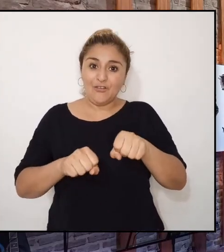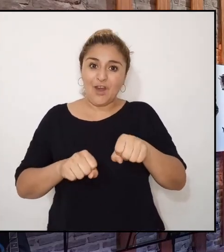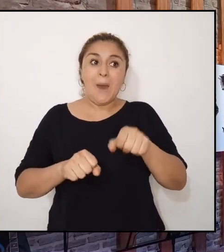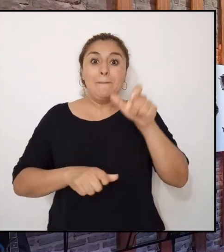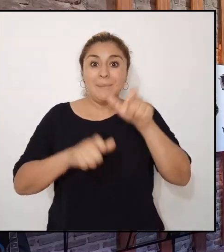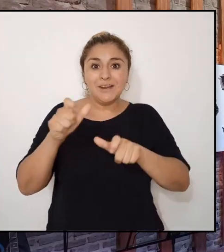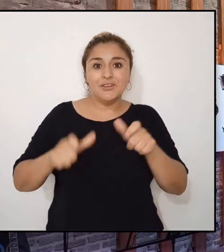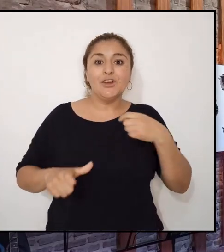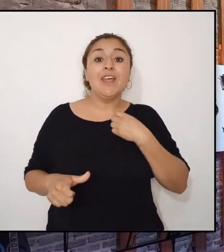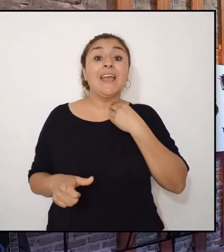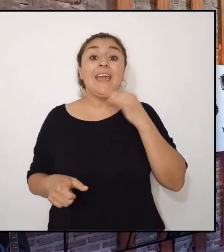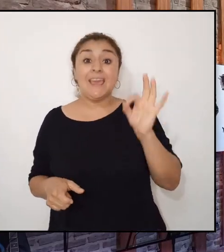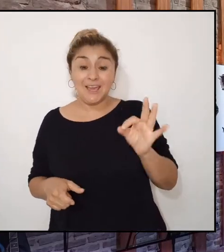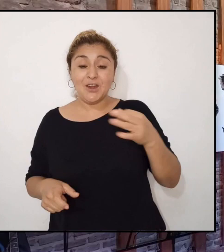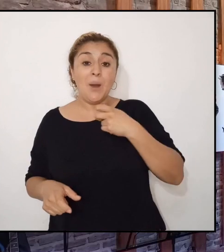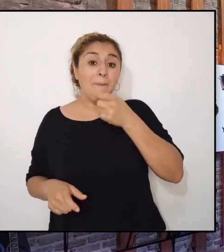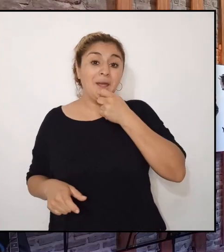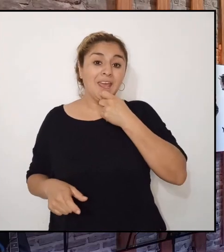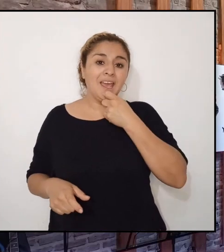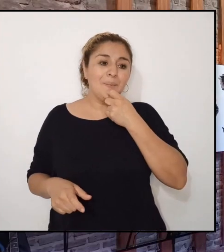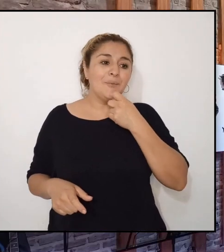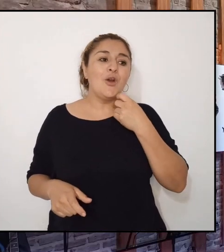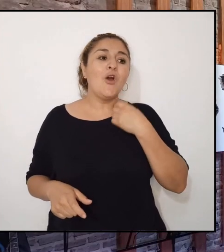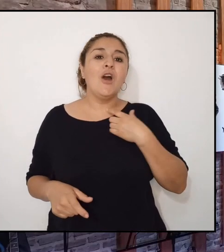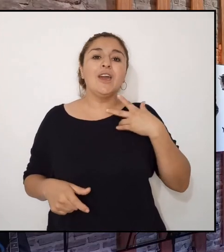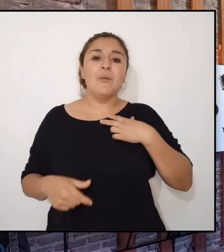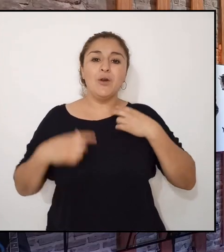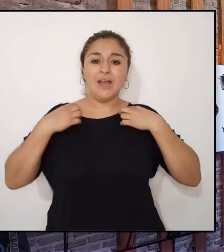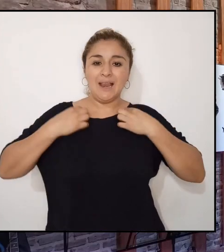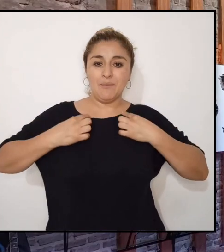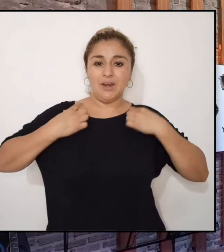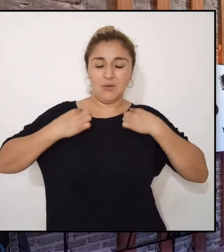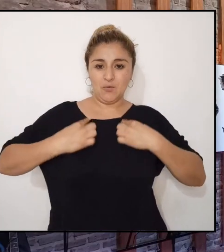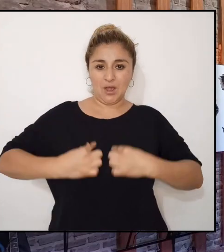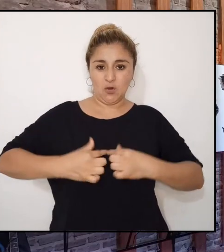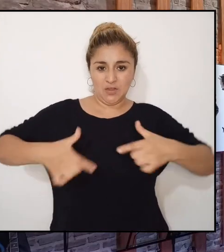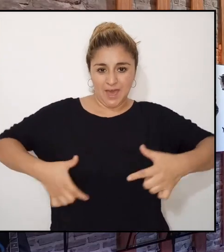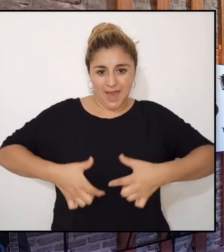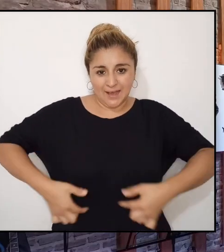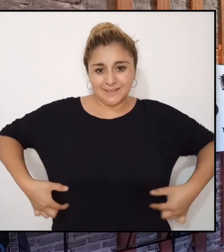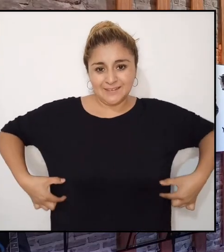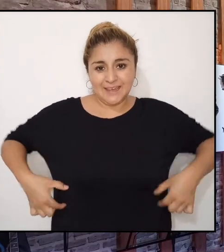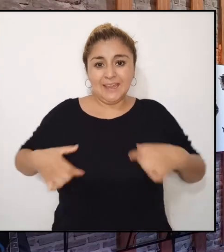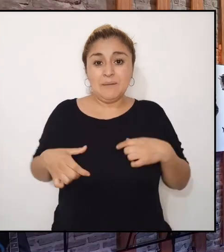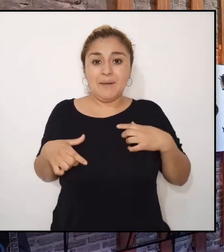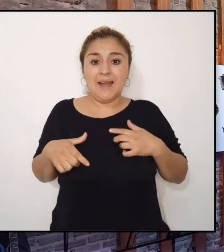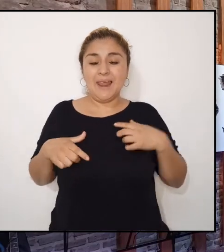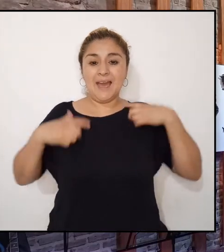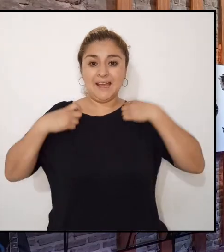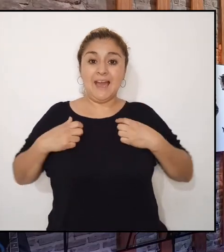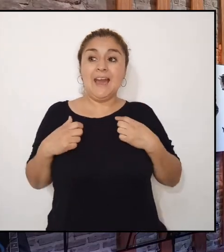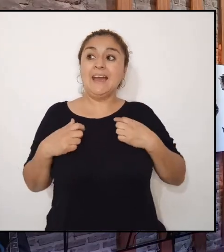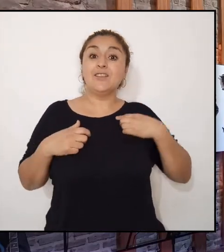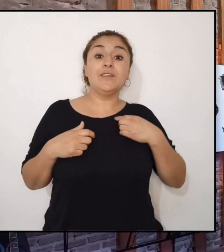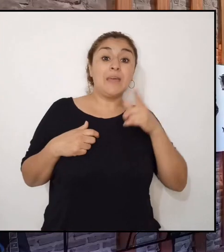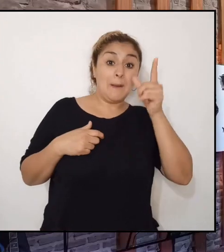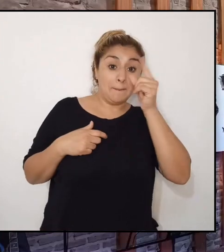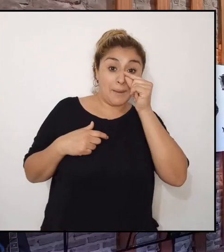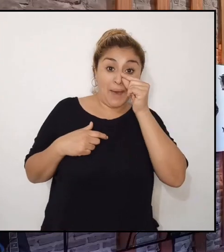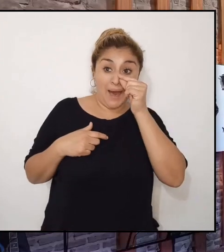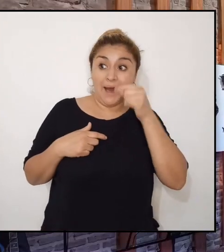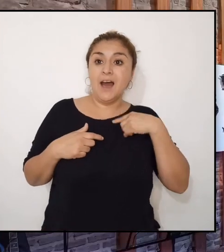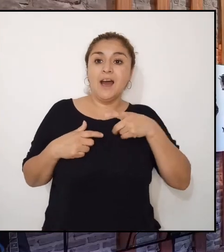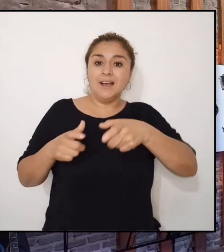o en lugares así demasiado tumultuosos. Pero es responsabilidad de los padres. Y acá es como dijeron: pero